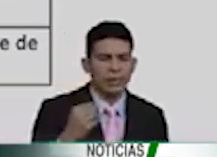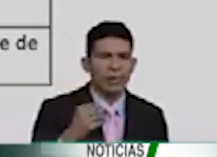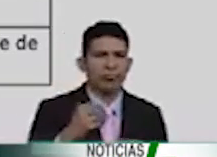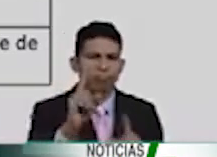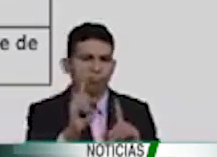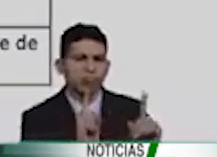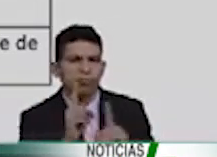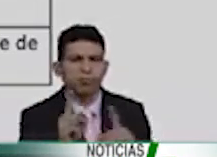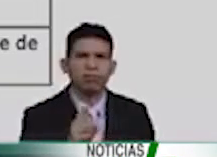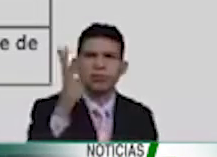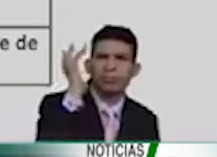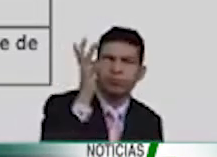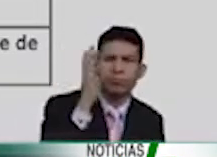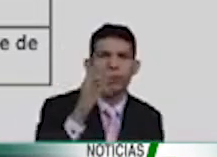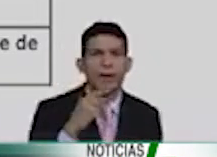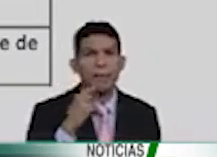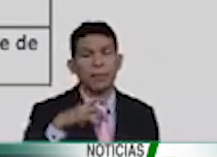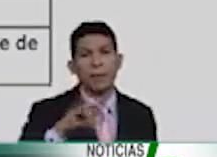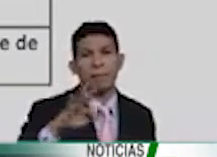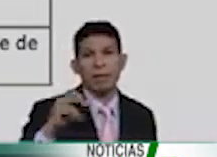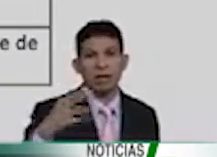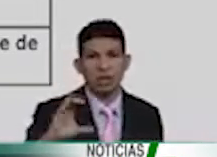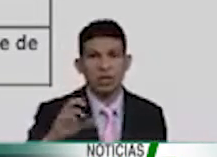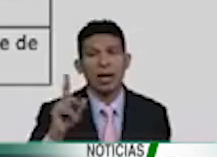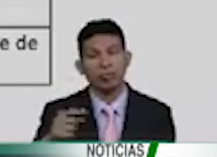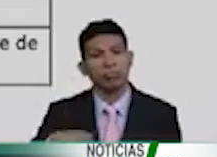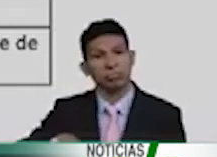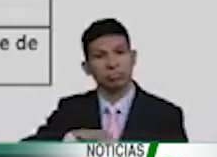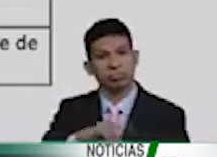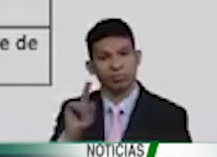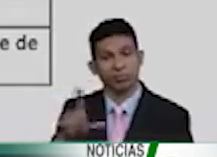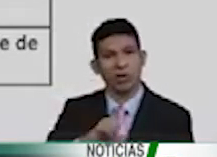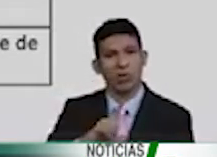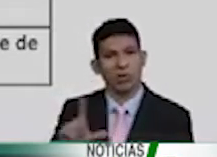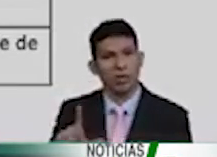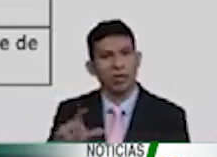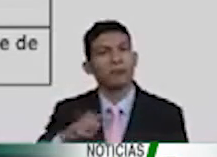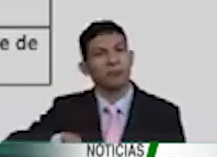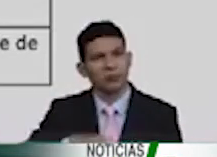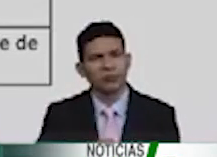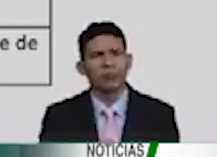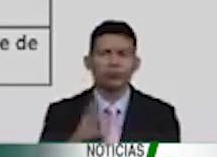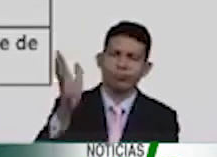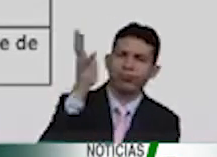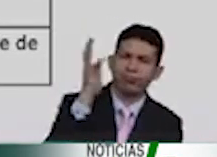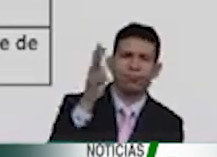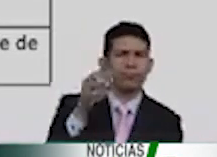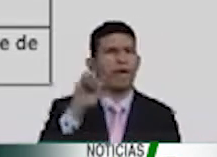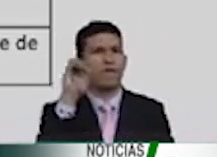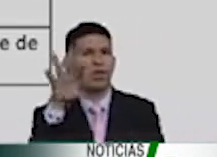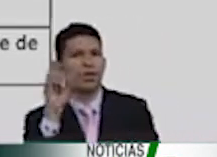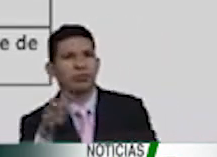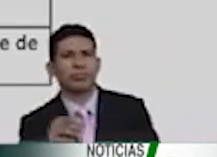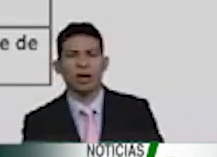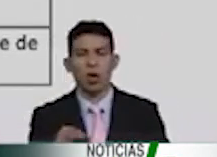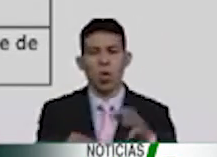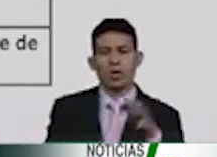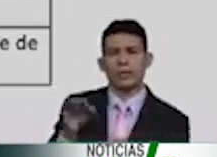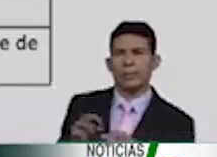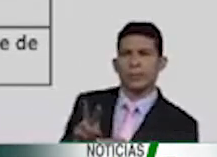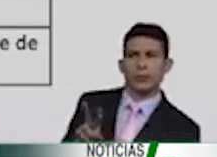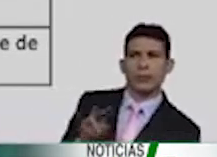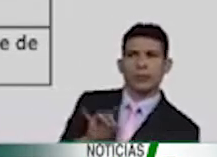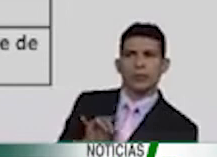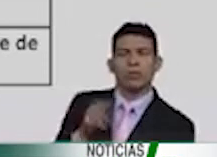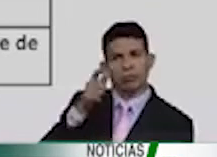eso ha sido muy novedoso, también el Valle se convirtió en el líder en Colombia en hacer esas jornadas donde ellos exponen sus proyectos con unos jurados muy especializados,